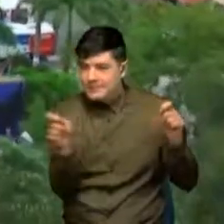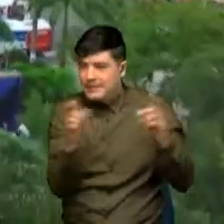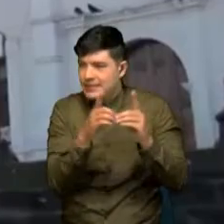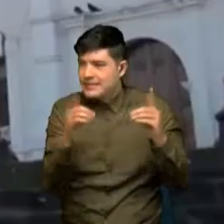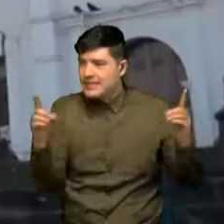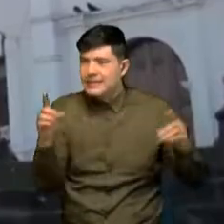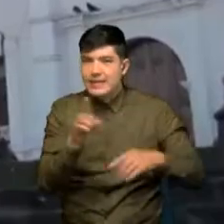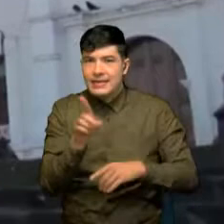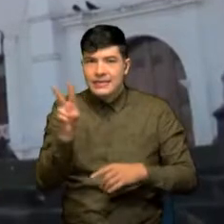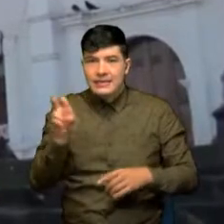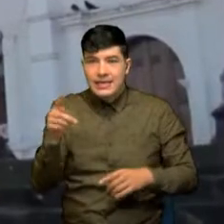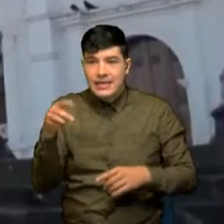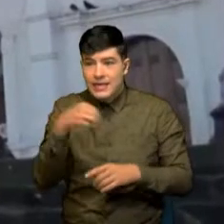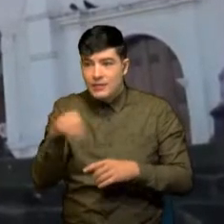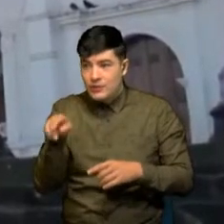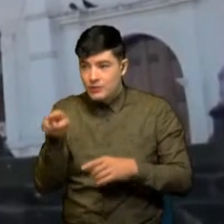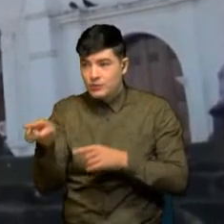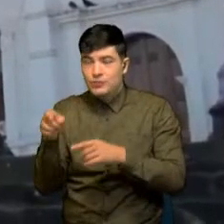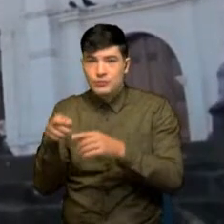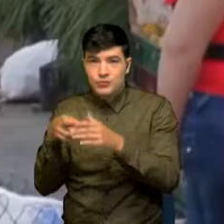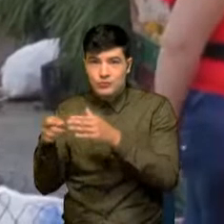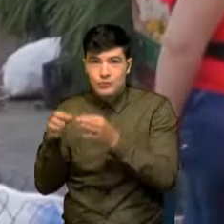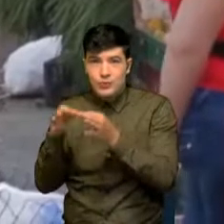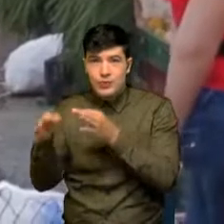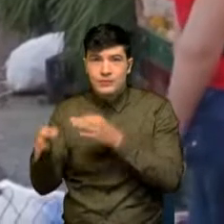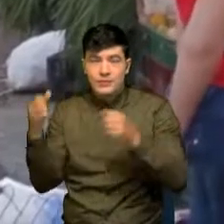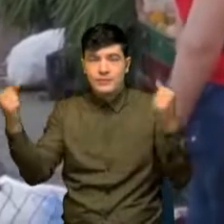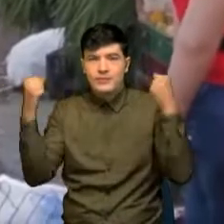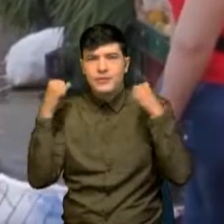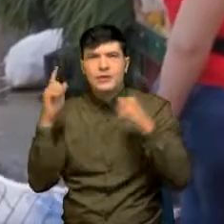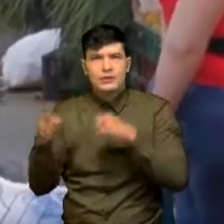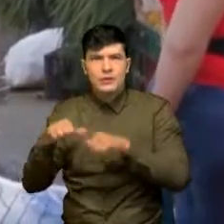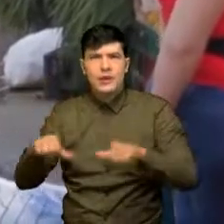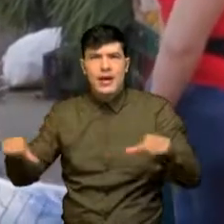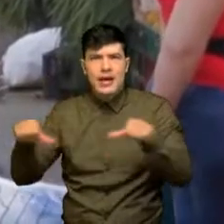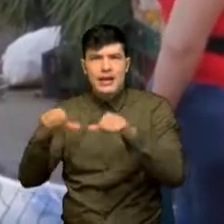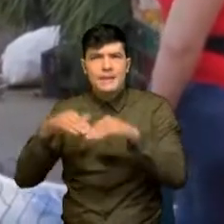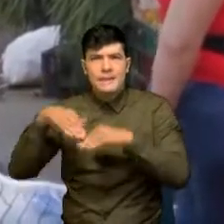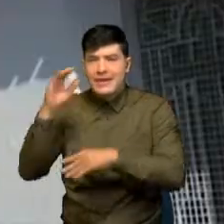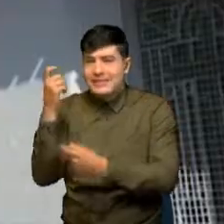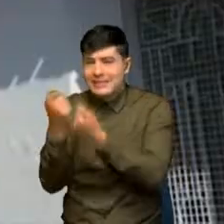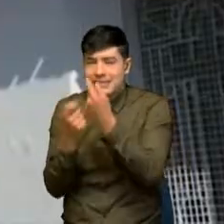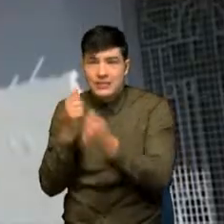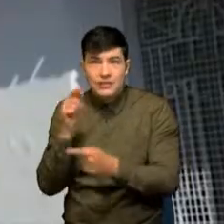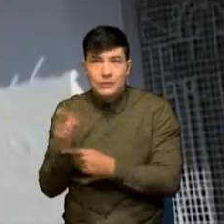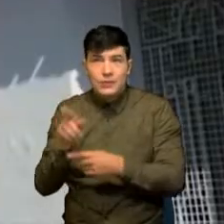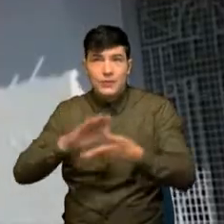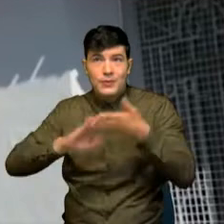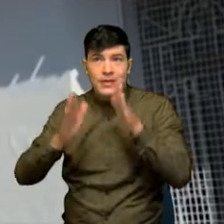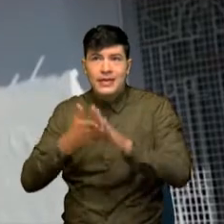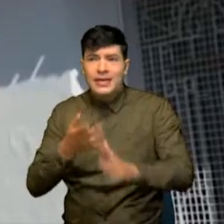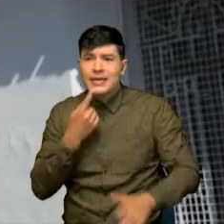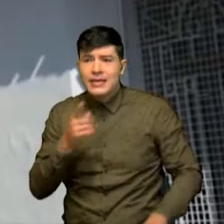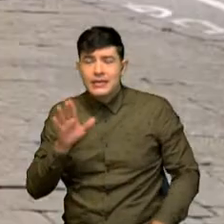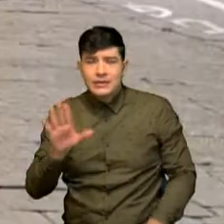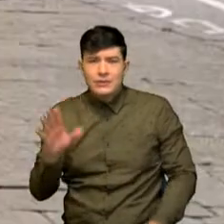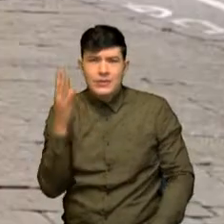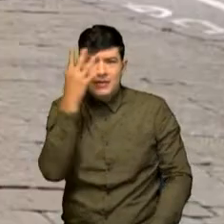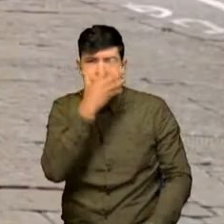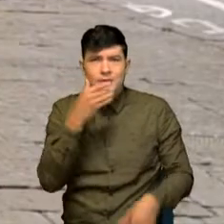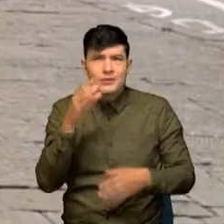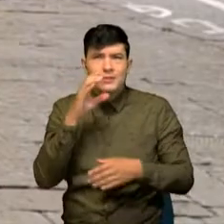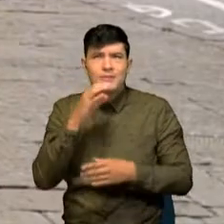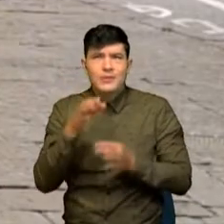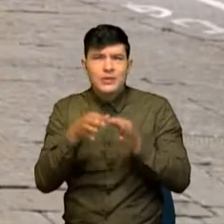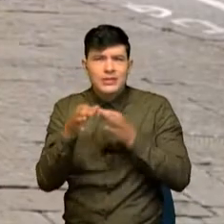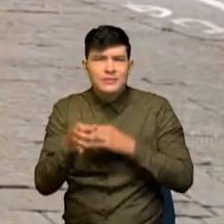metropolitana, Piedecuesta es considerado uno de los sectores más comerciales de Santander. Sus habitantes afirman que este bello municipio se caracteriza por